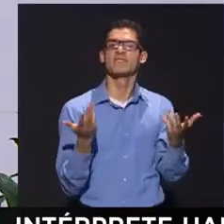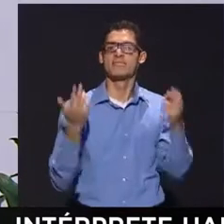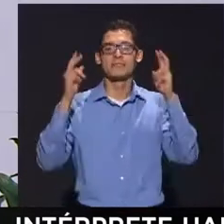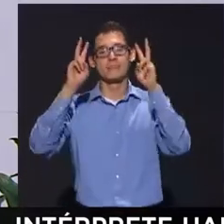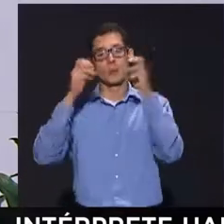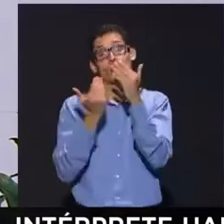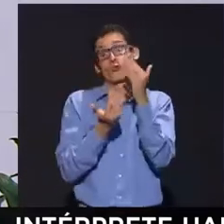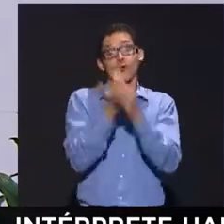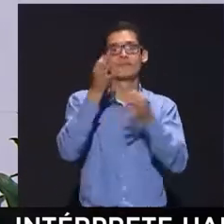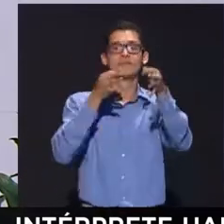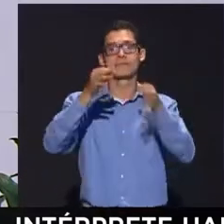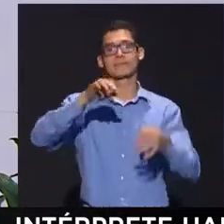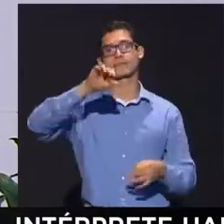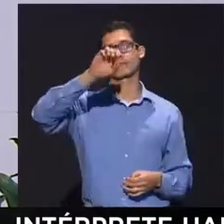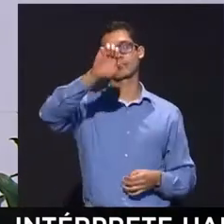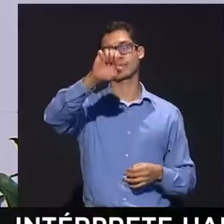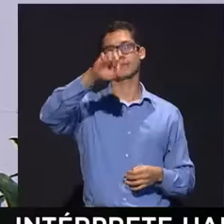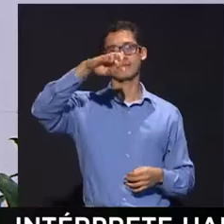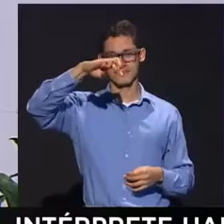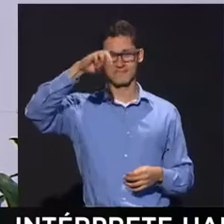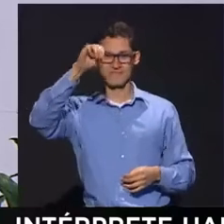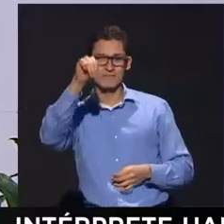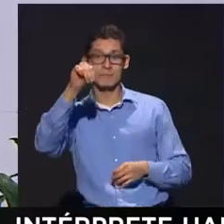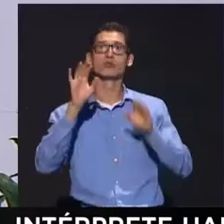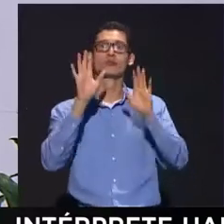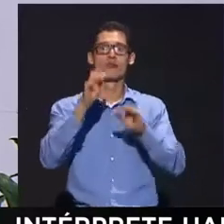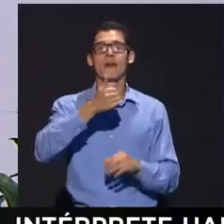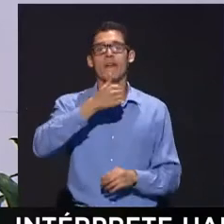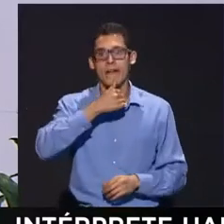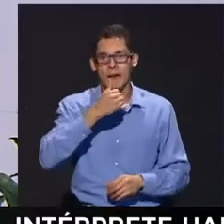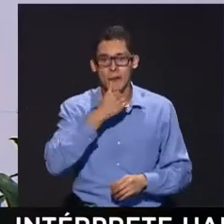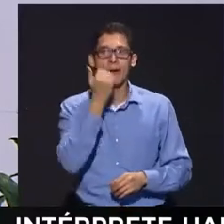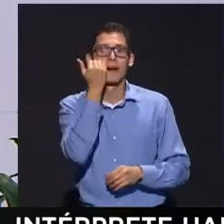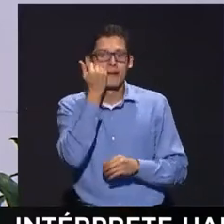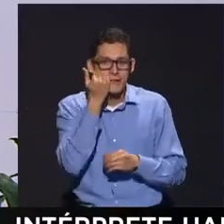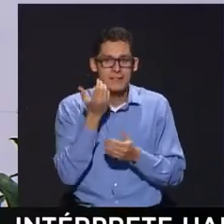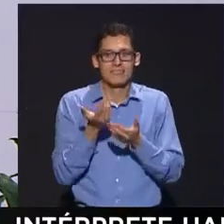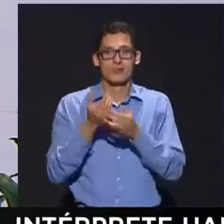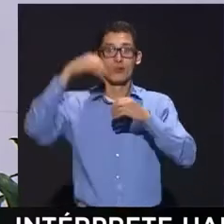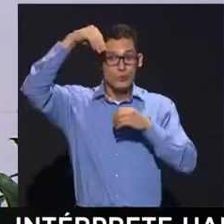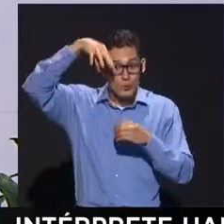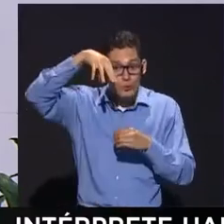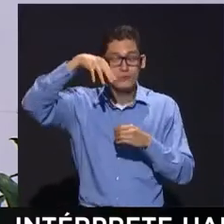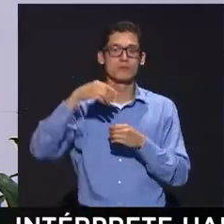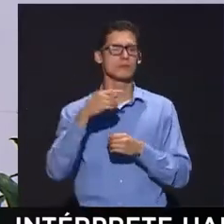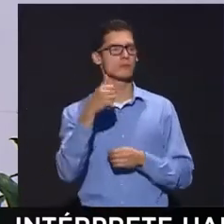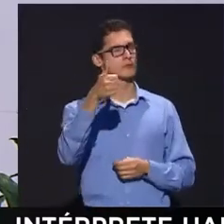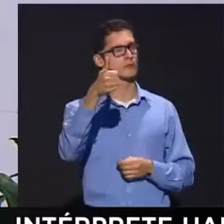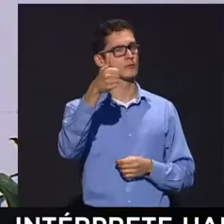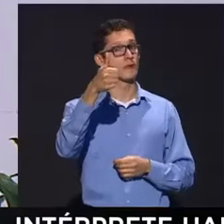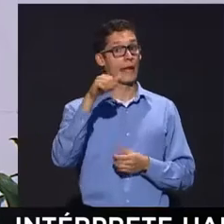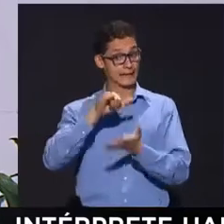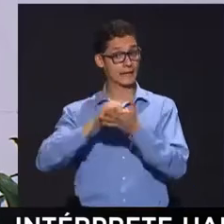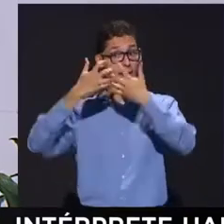han salido enmarcadas en el tema de servicios públicos, pero además todas esas recomendaciones que debemos tener para cuidar el medio ambiente y también,